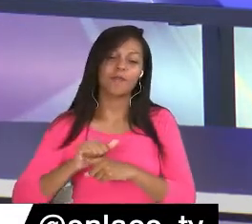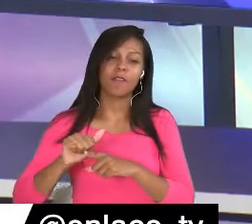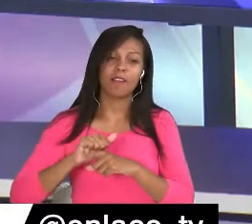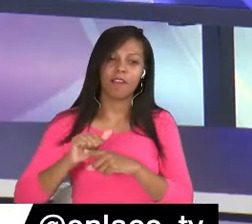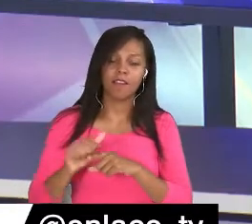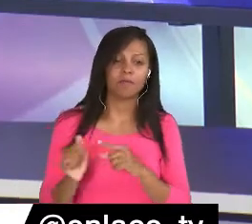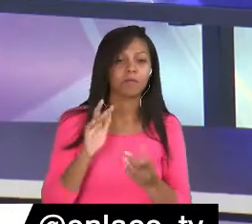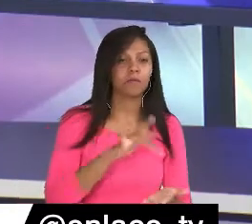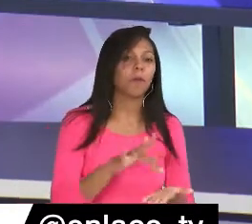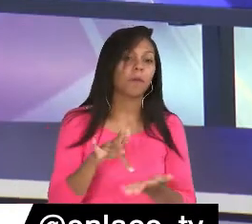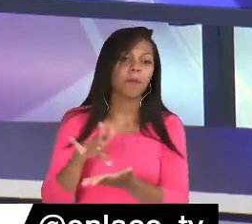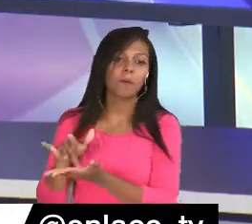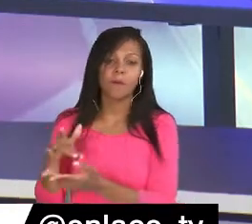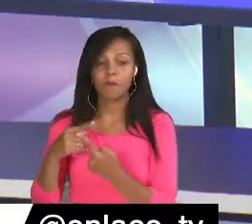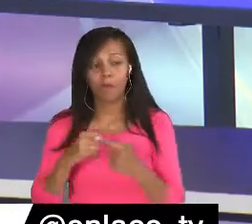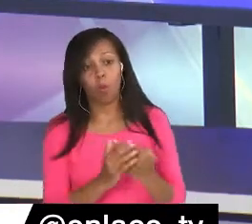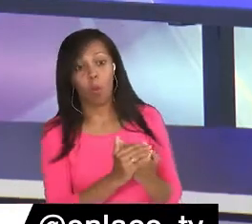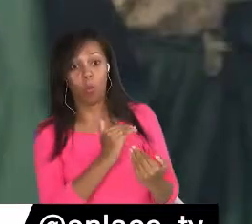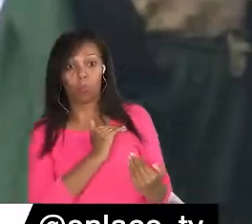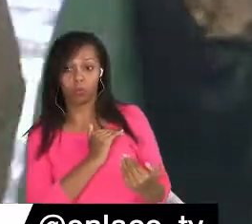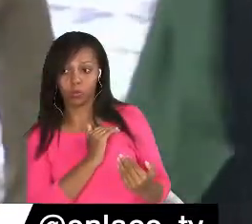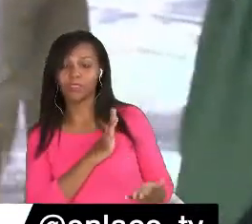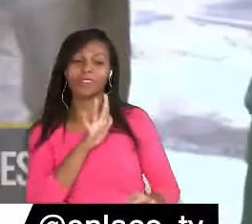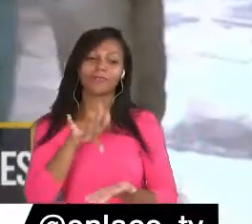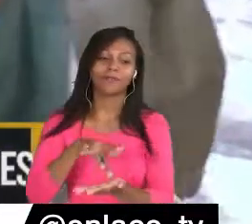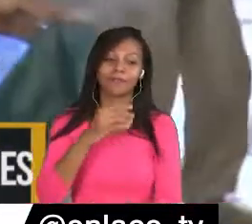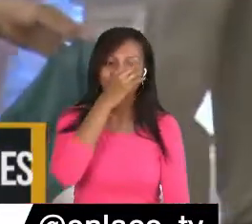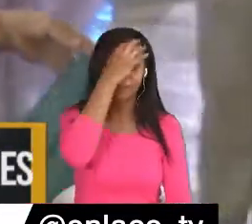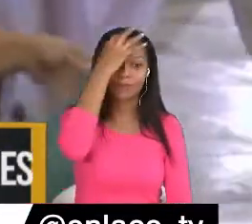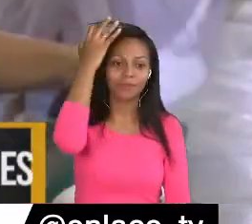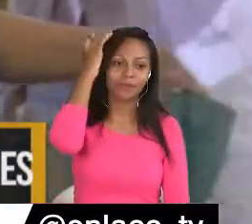actividades artísticas a las que ha sido invitada.